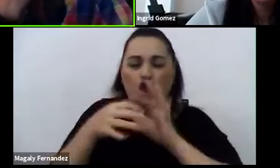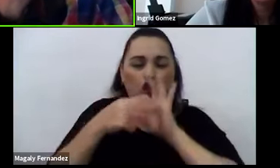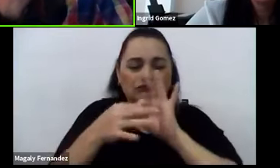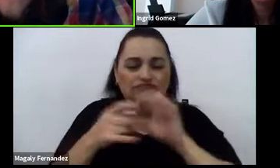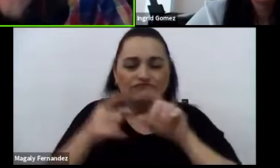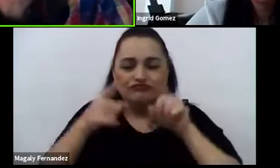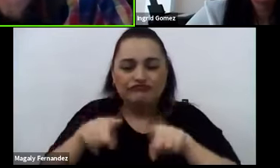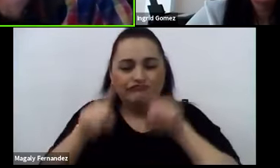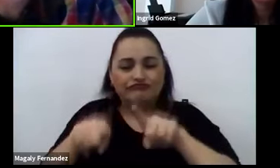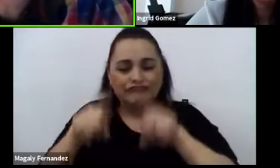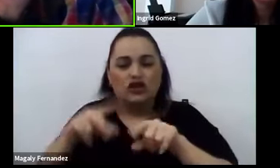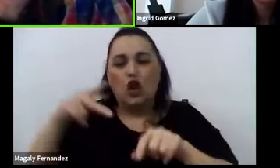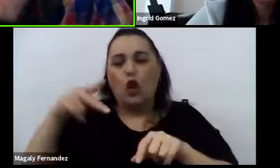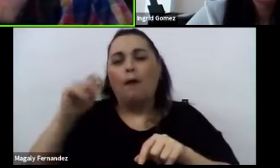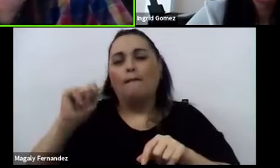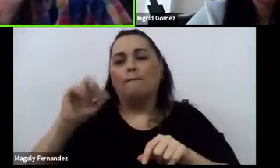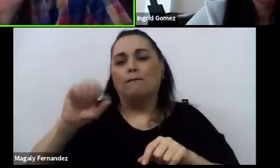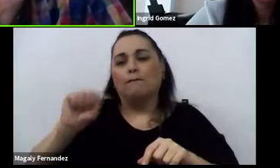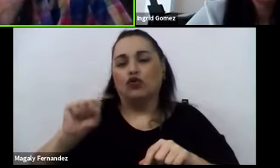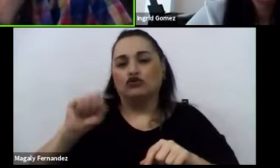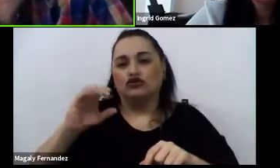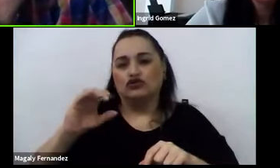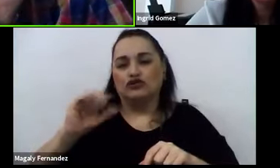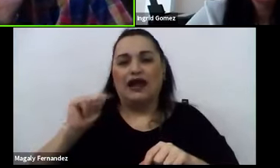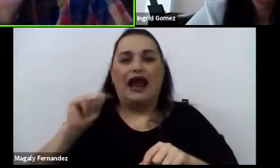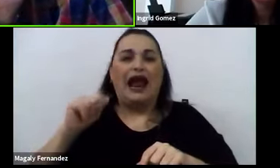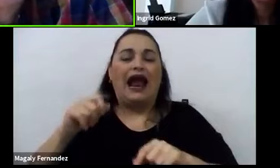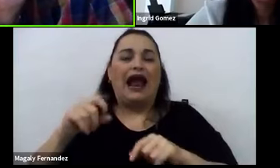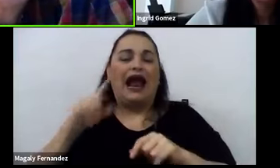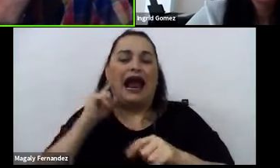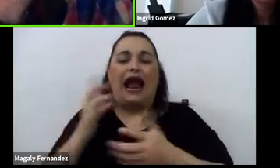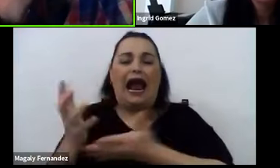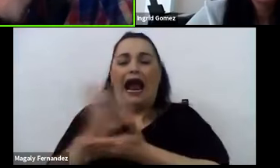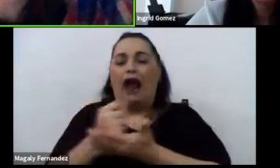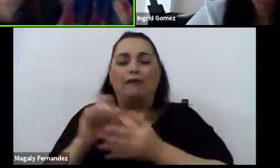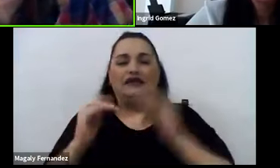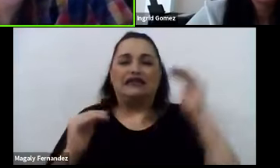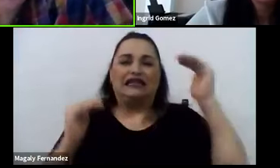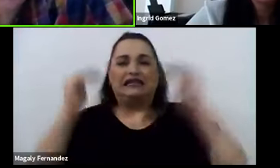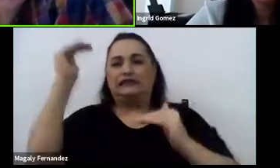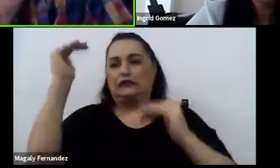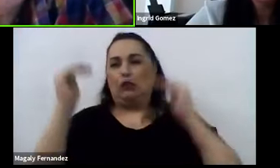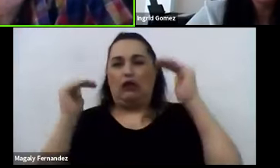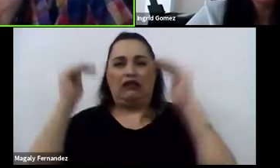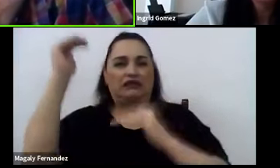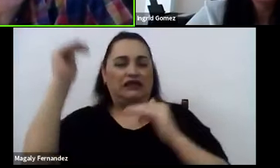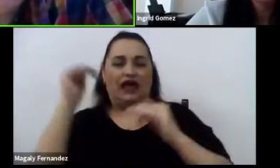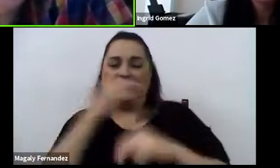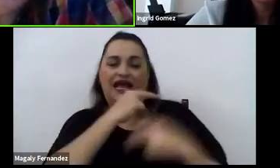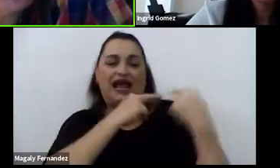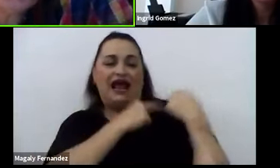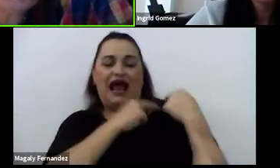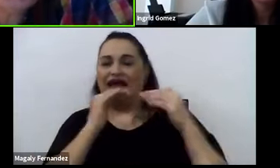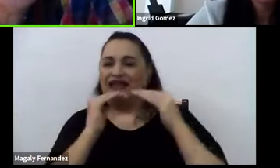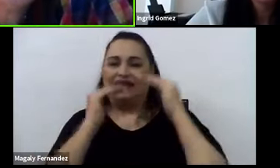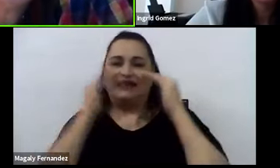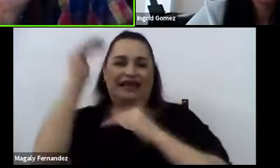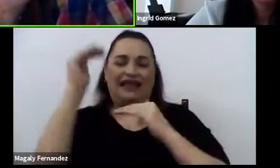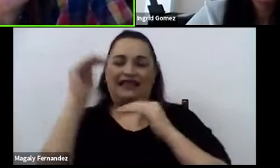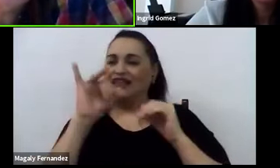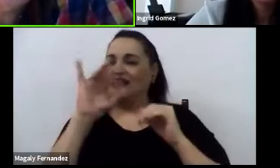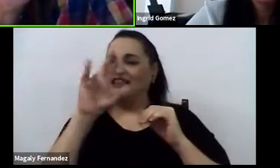este postcapitalismo la distribución tan desigual y la carga tan dramática de inequidad. Así